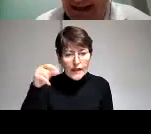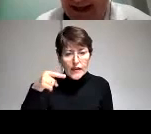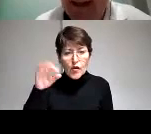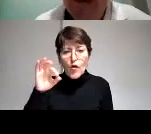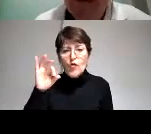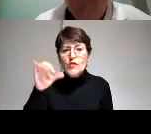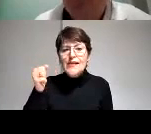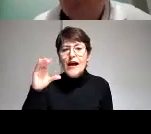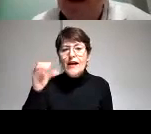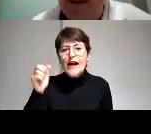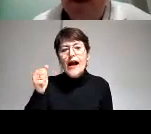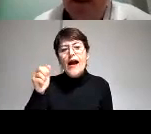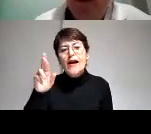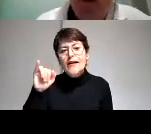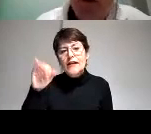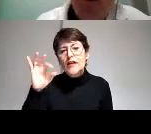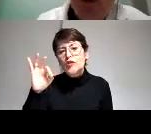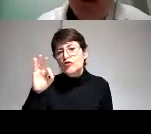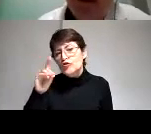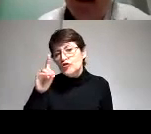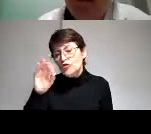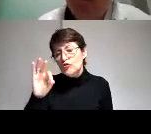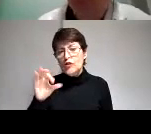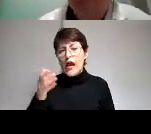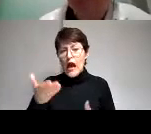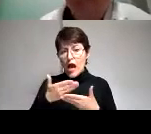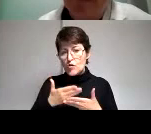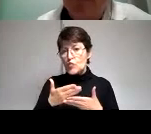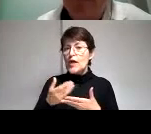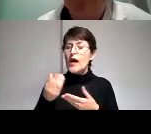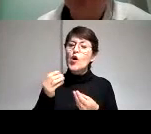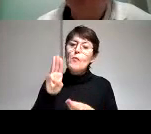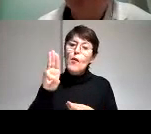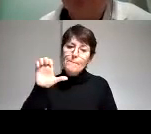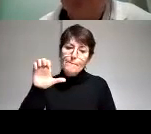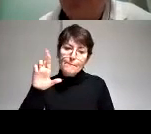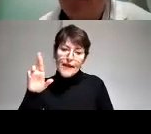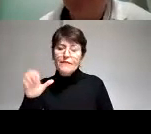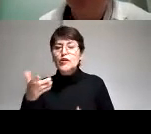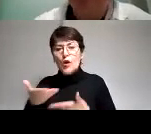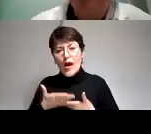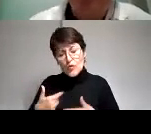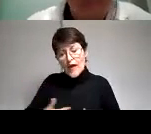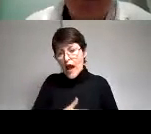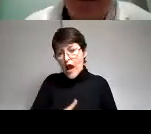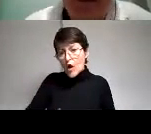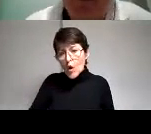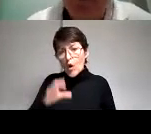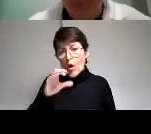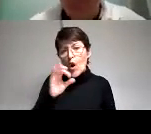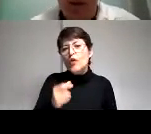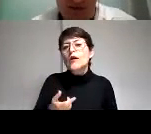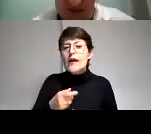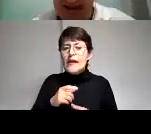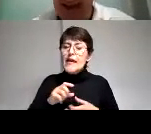cadena larga que actúan como prebióticos, que el cuerpo no es capaz de degradarlos, llega a la zona del colon y sirven como alimento a las bacterias. Por lo